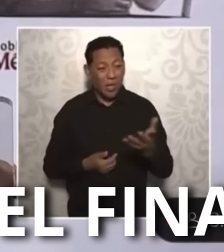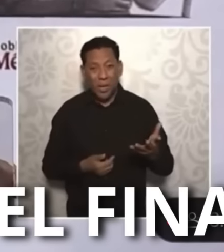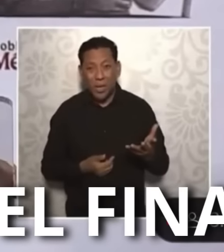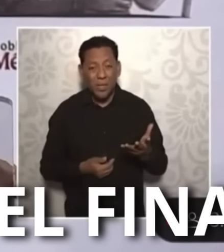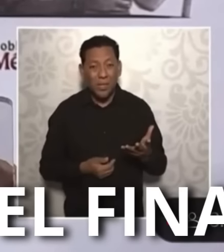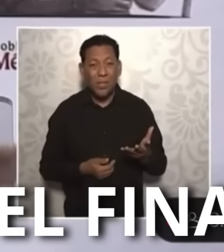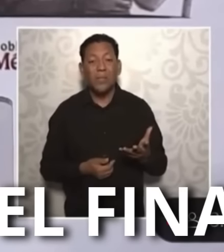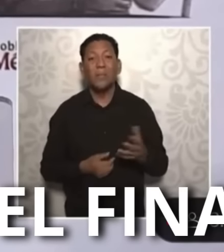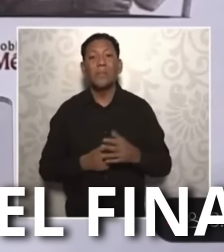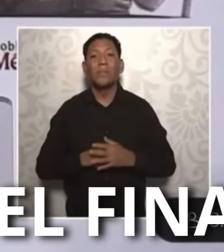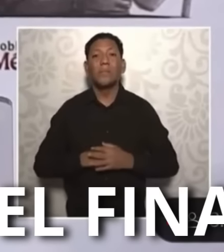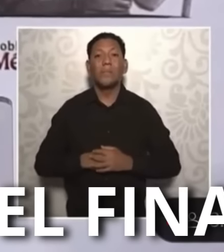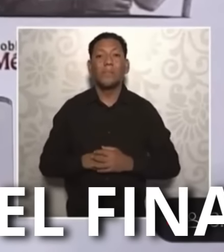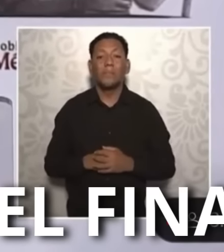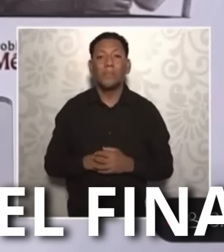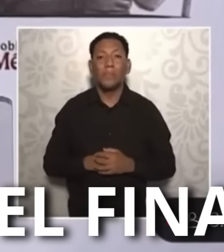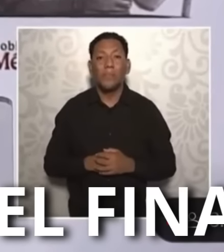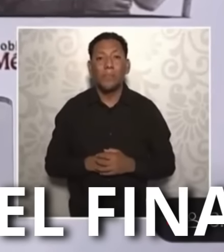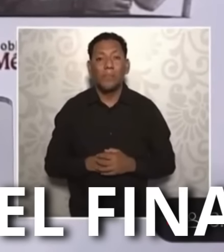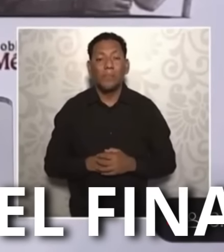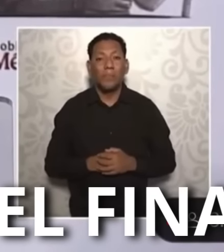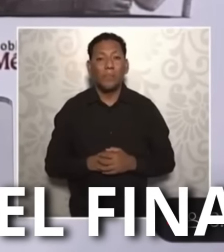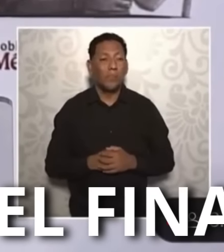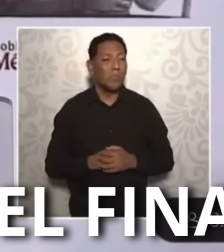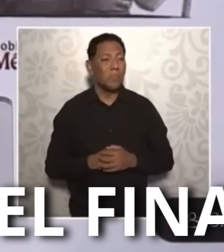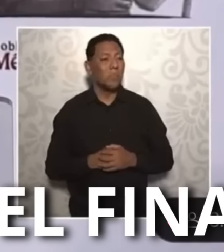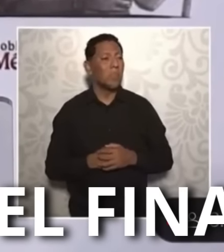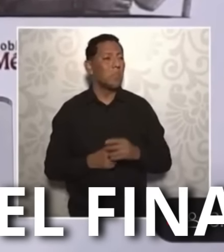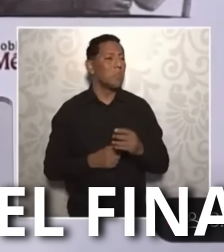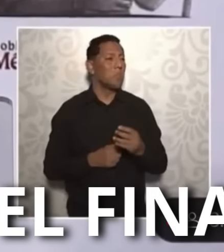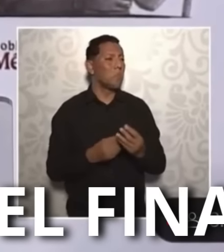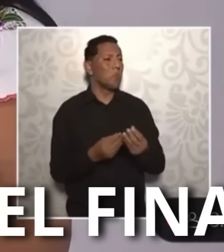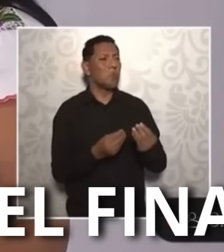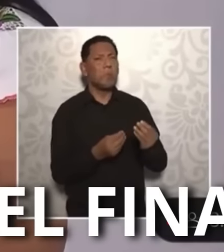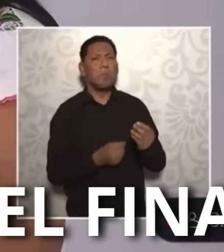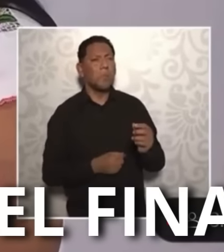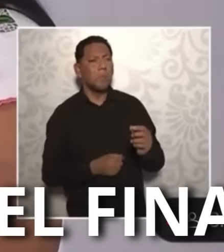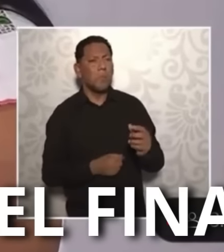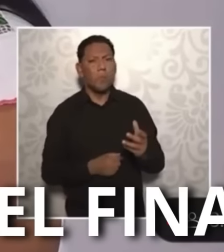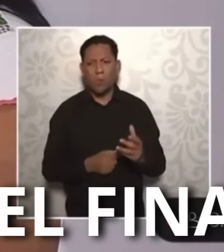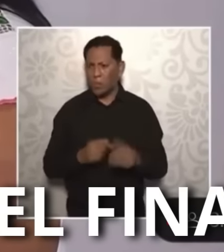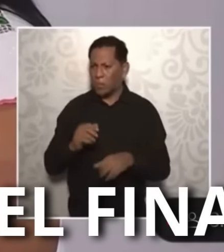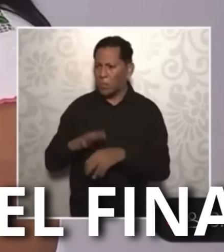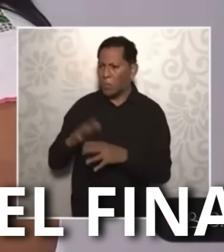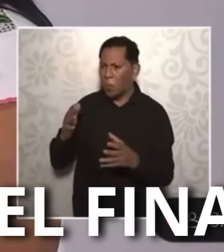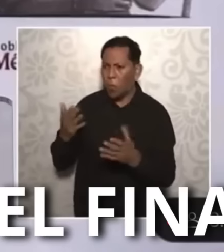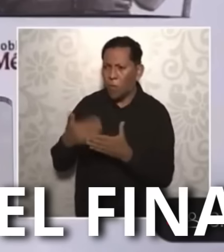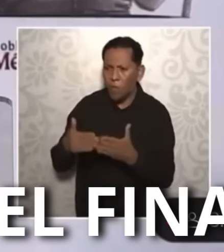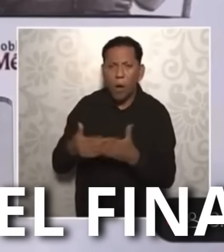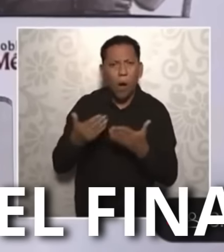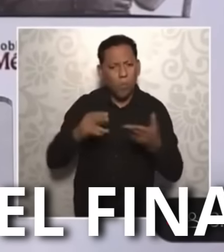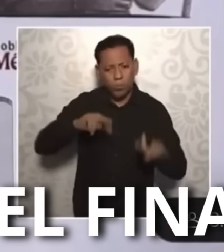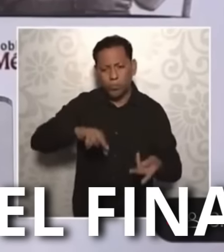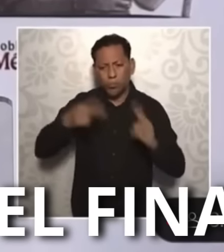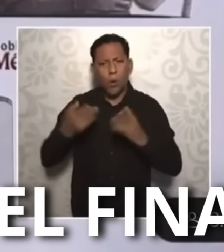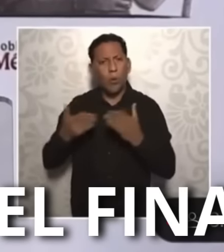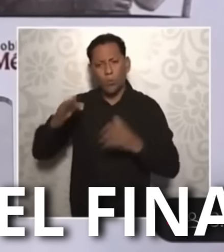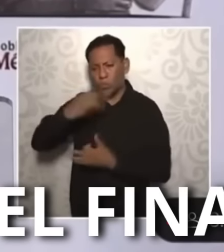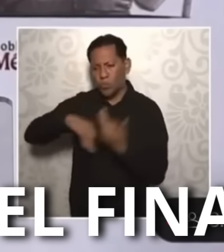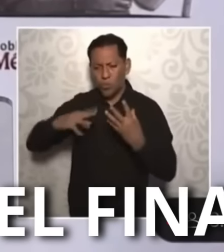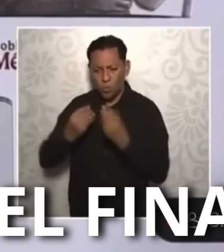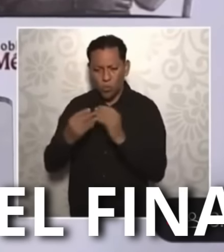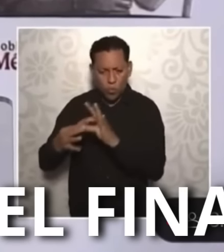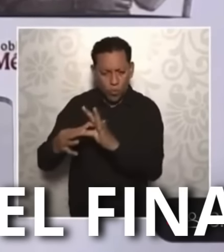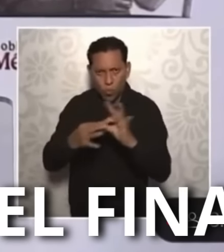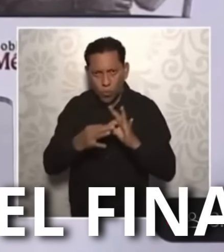muchos tenían poco. Juntos estamos construyendo una nueva nación. Ya se sentó la